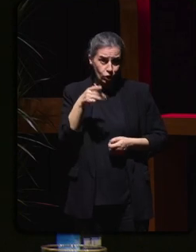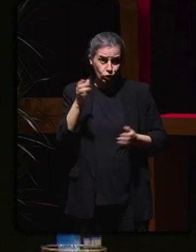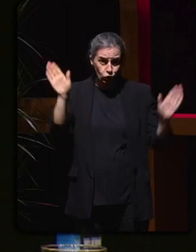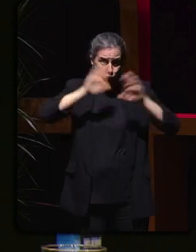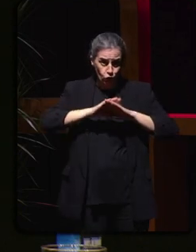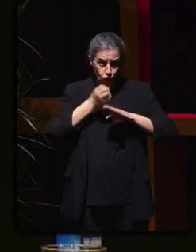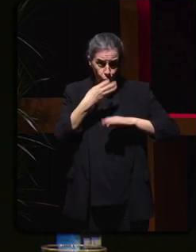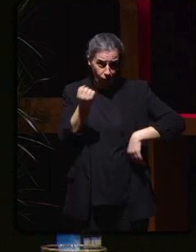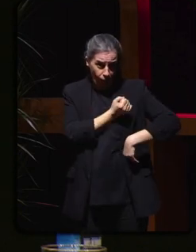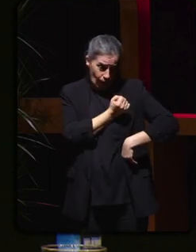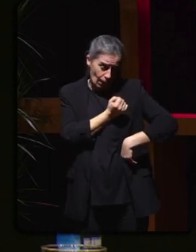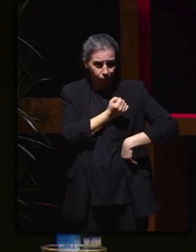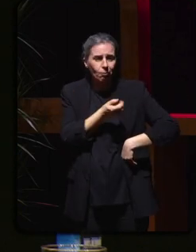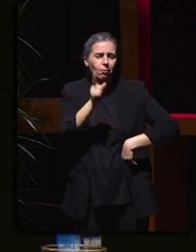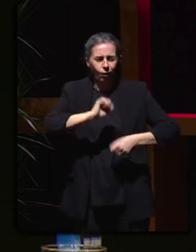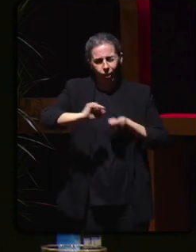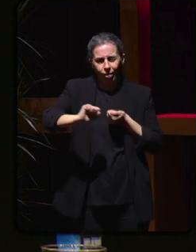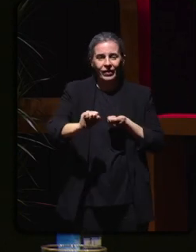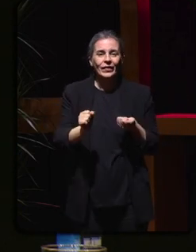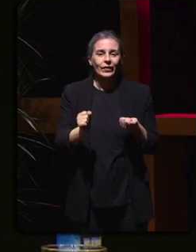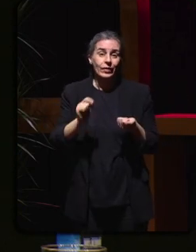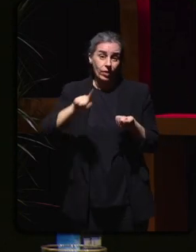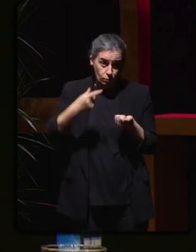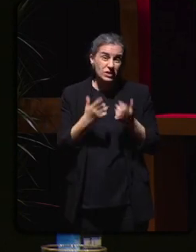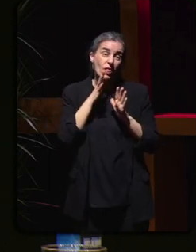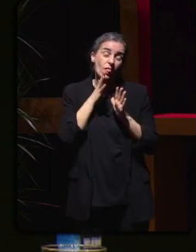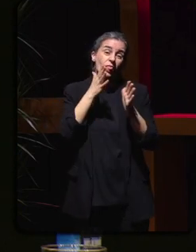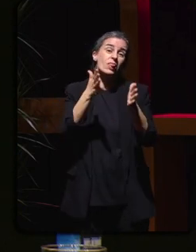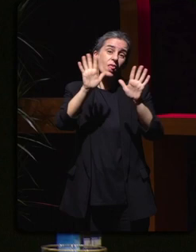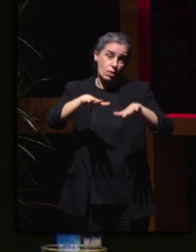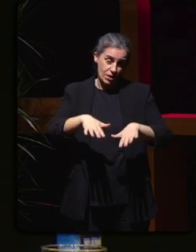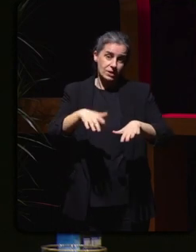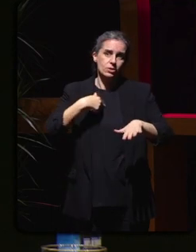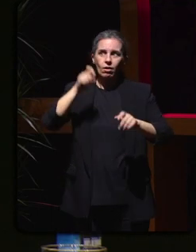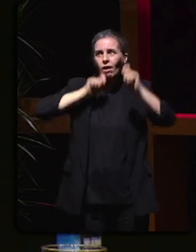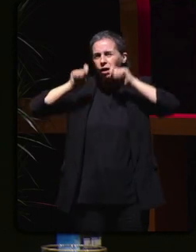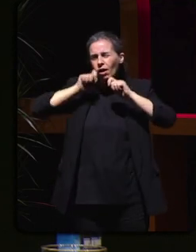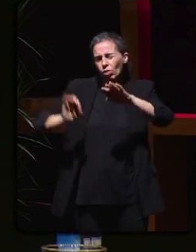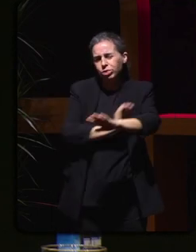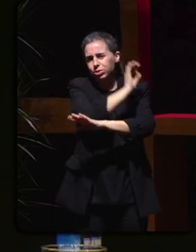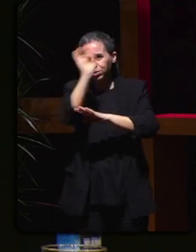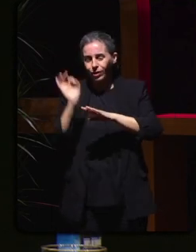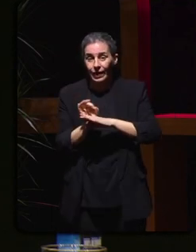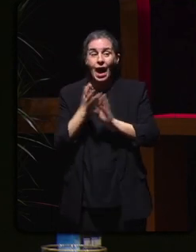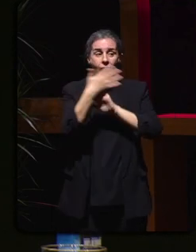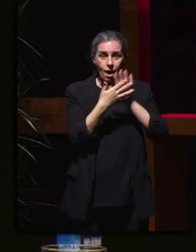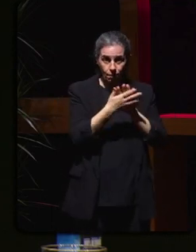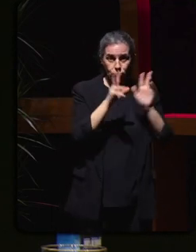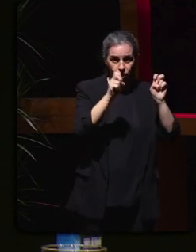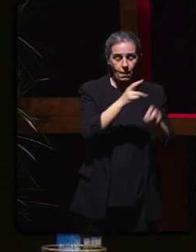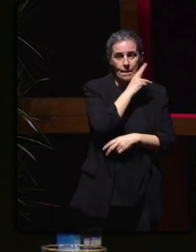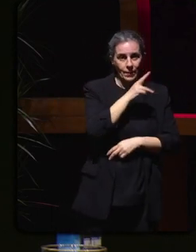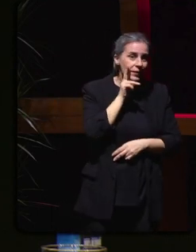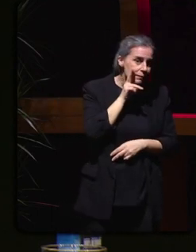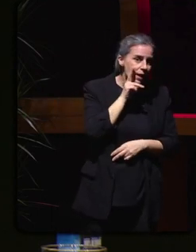la pobre mujer y después me pase 6 meses llorando sin parar de día y de noche hemos hablado mucho de maternidad se habla poco de la